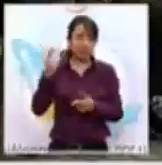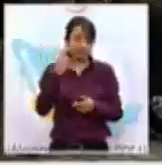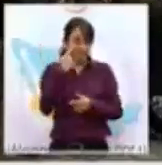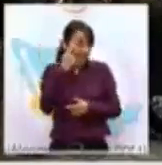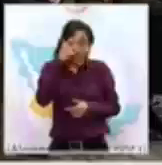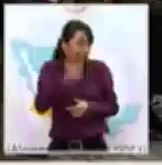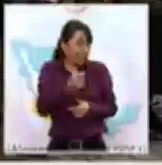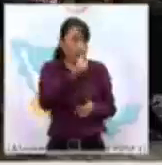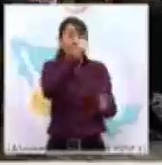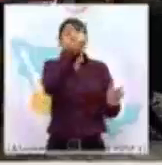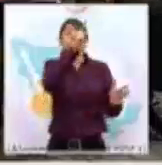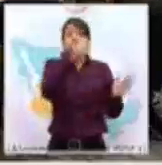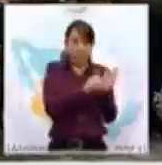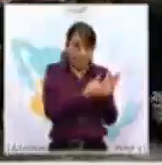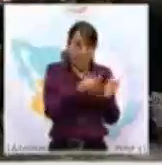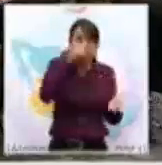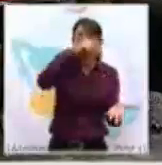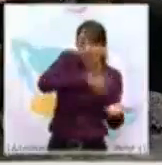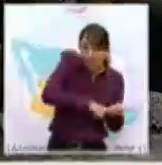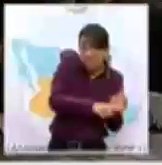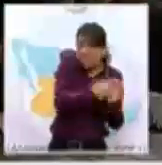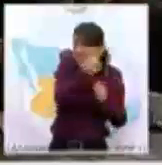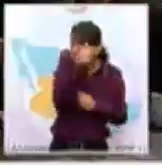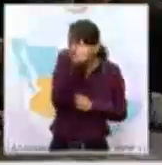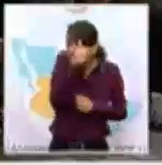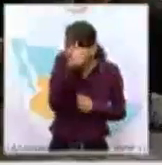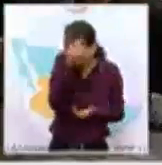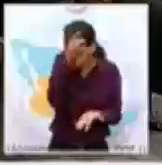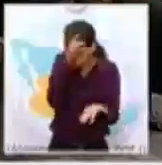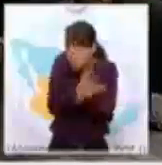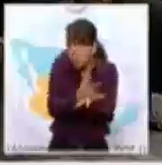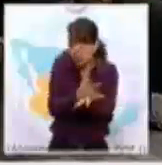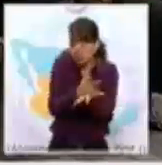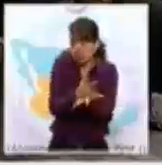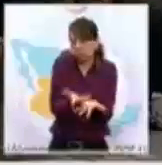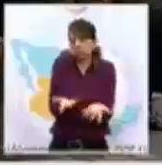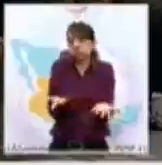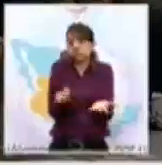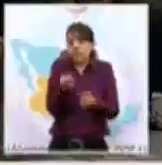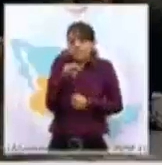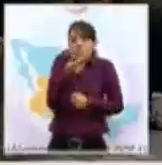cada 1000. El promedio de la OCDE es 13%, o sea, 13 de cada 100. Hicimos una